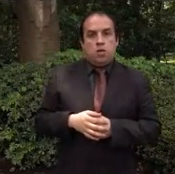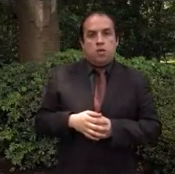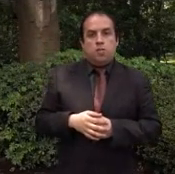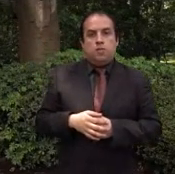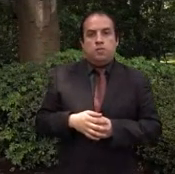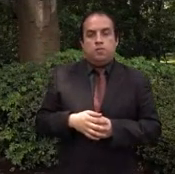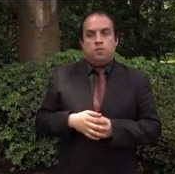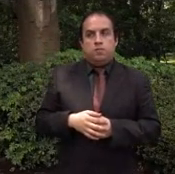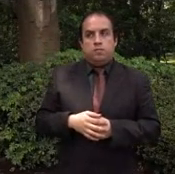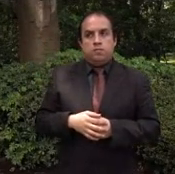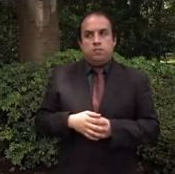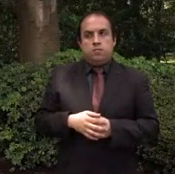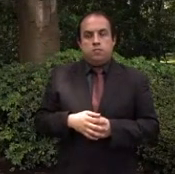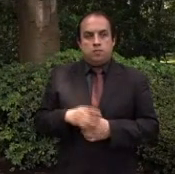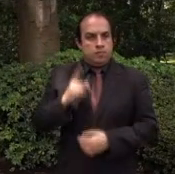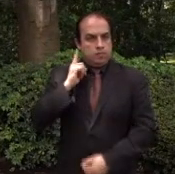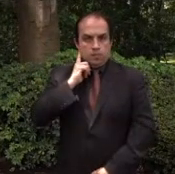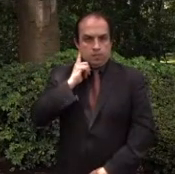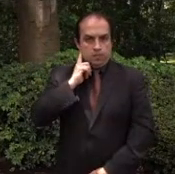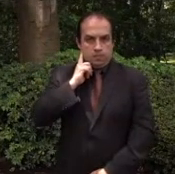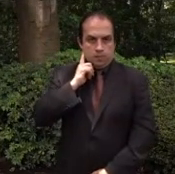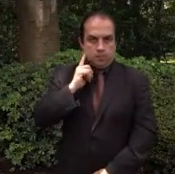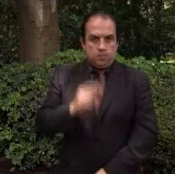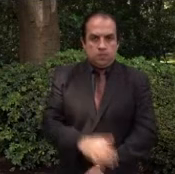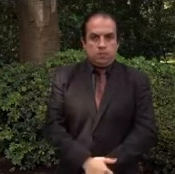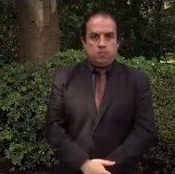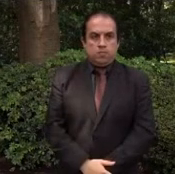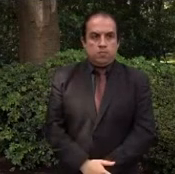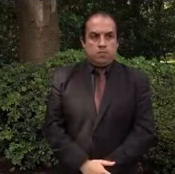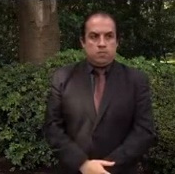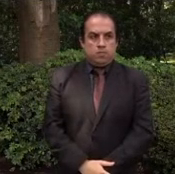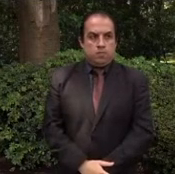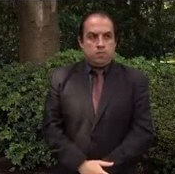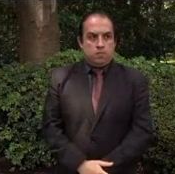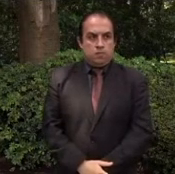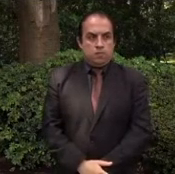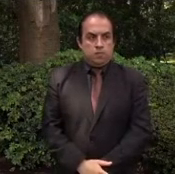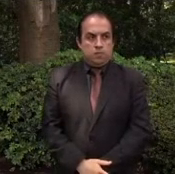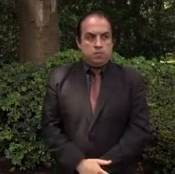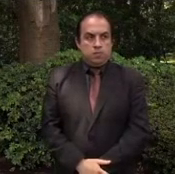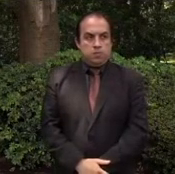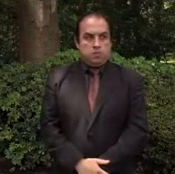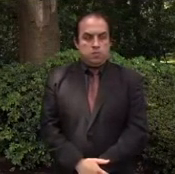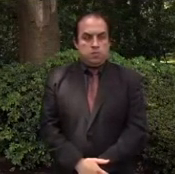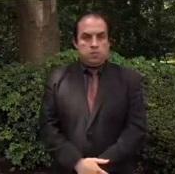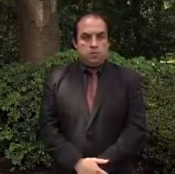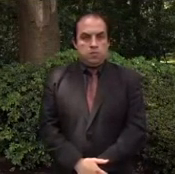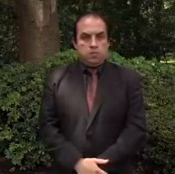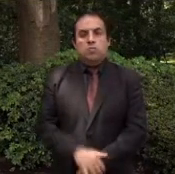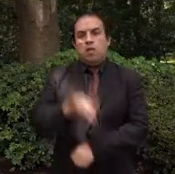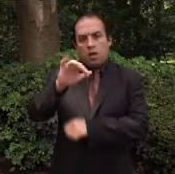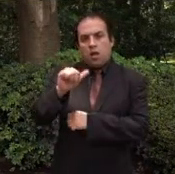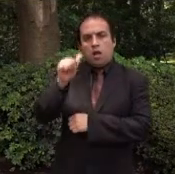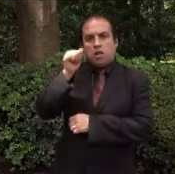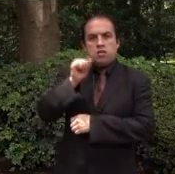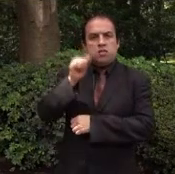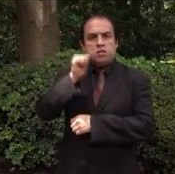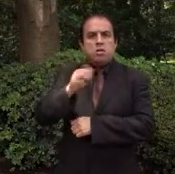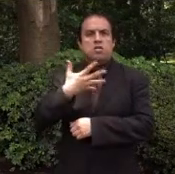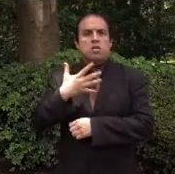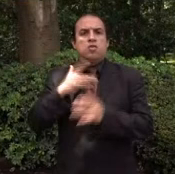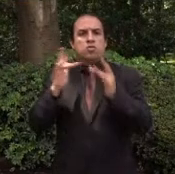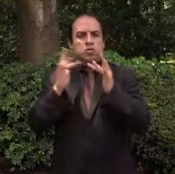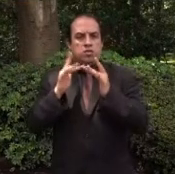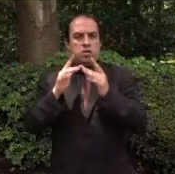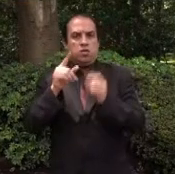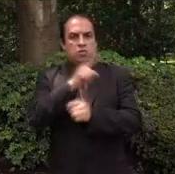vecinos? ¿Los han buscado? ¿Los van a recibir? No sé, ¿cómo, sí, cómo van a estar con ellos? Siempre hay contacto, Marina, la secretaria de Medio Ambiente ha estado en